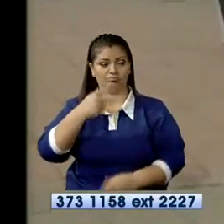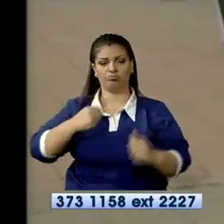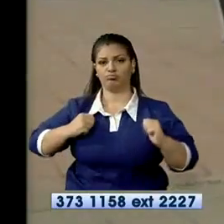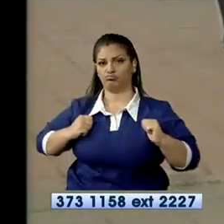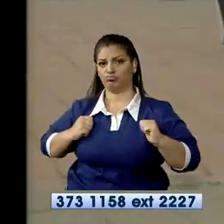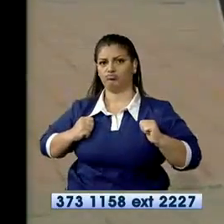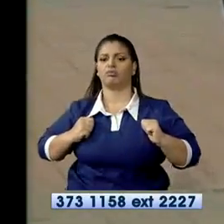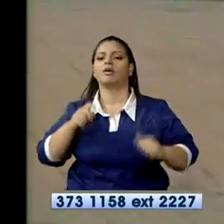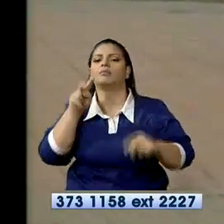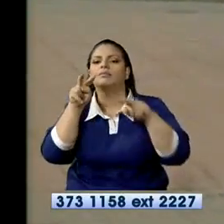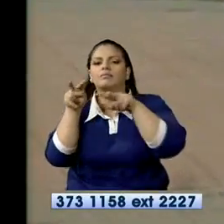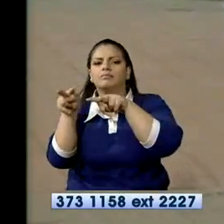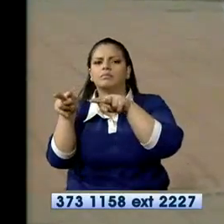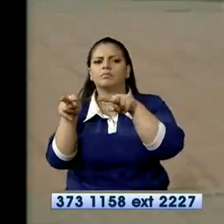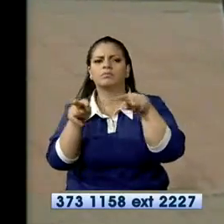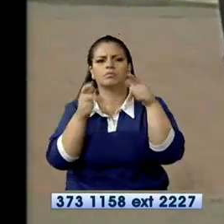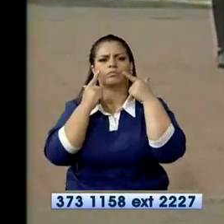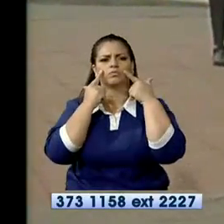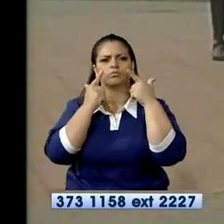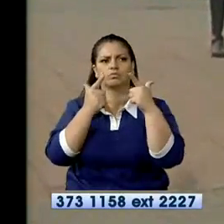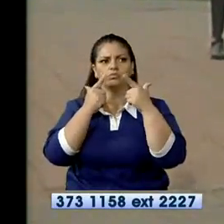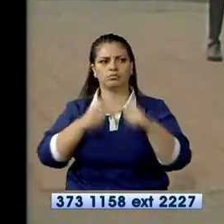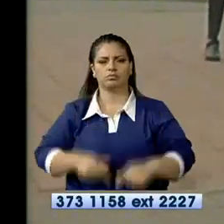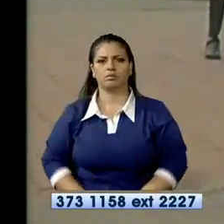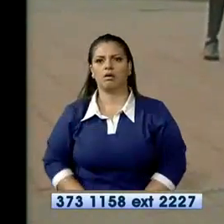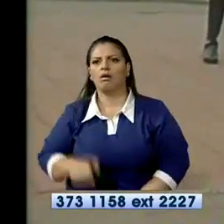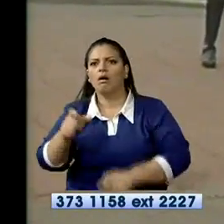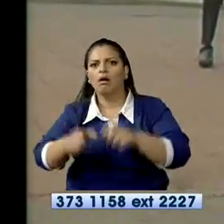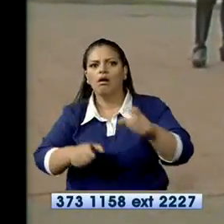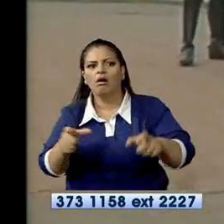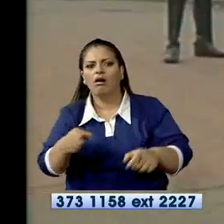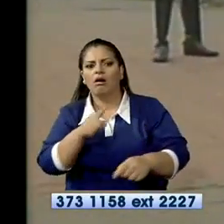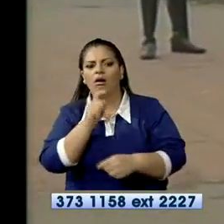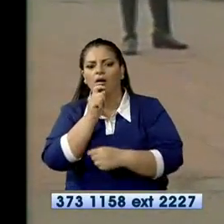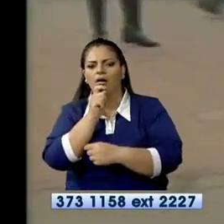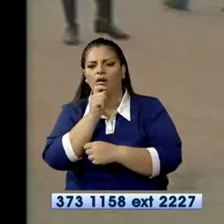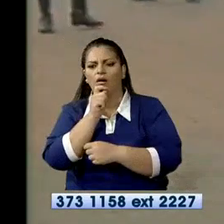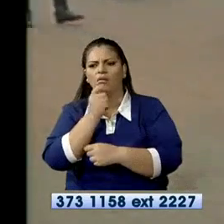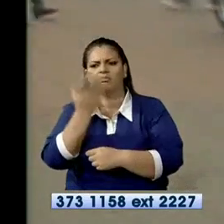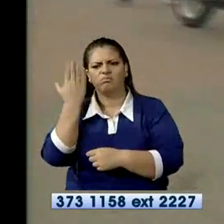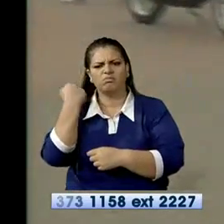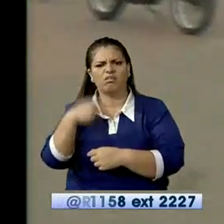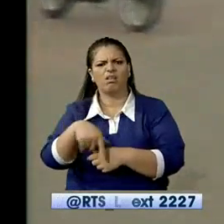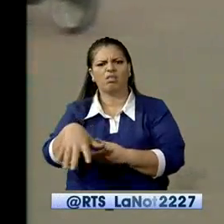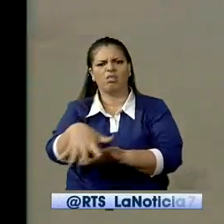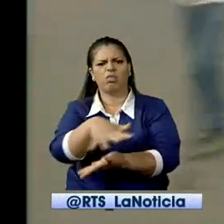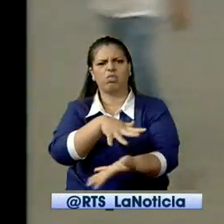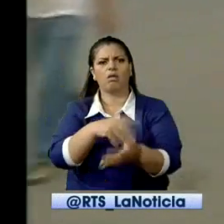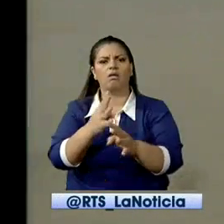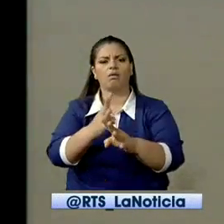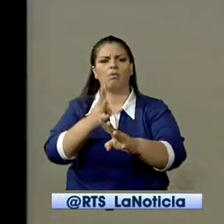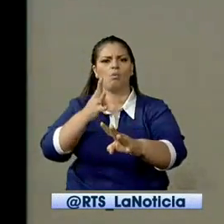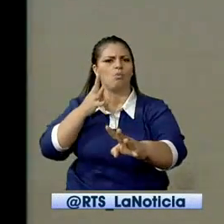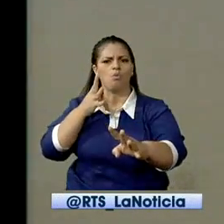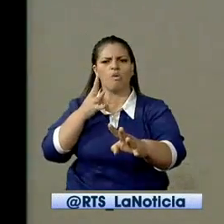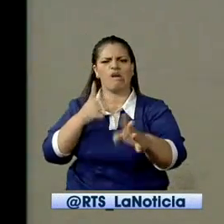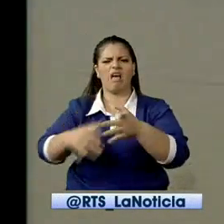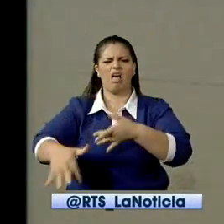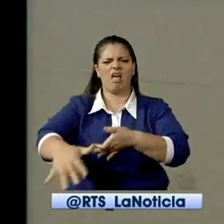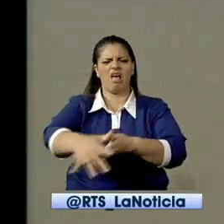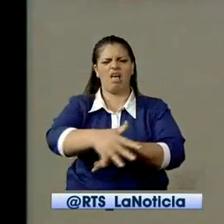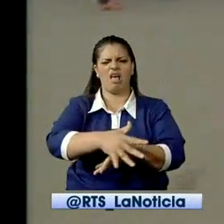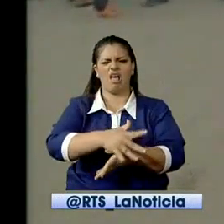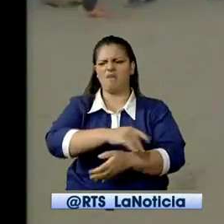la cultura de los usuarios por cuanto ya realizan la columna y suben ordenadamente. Adicional a esto, también